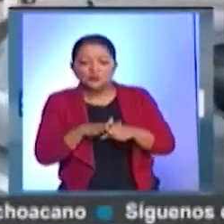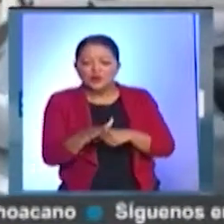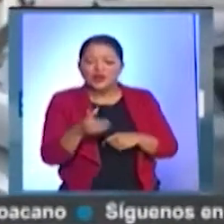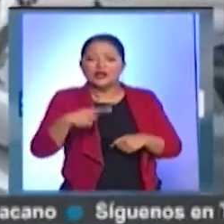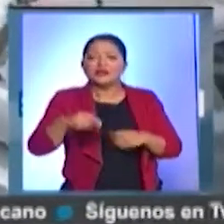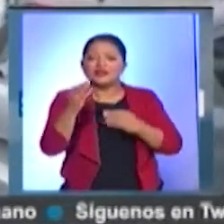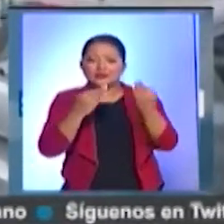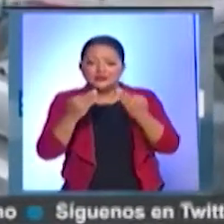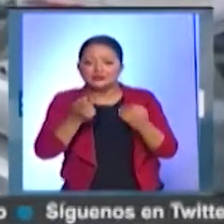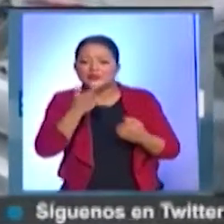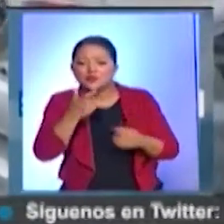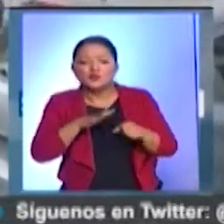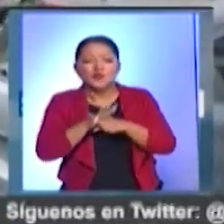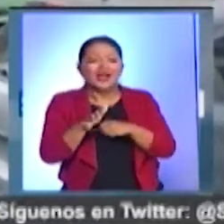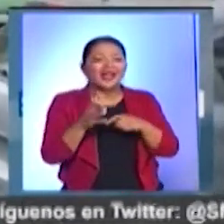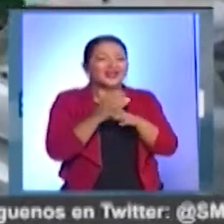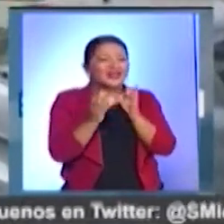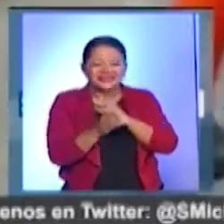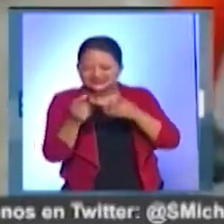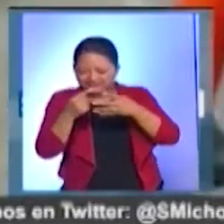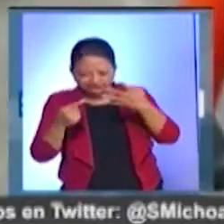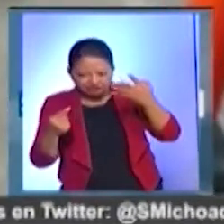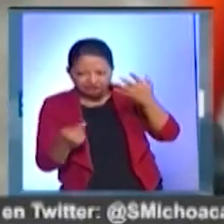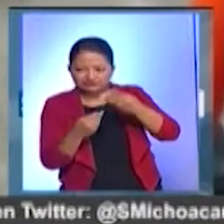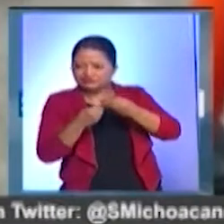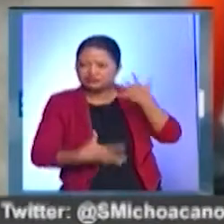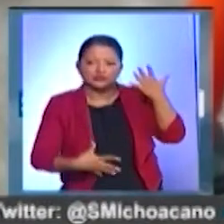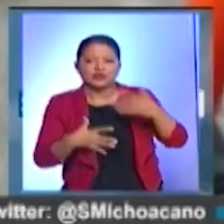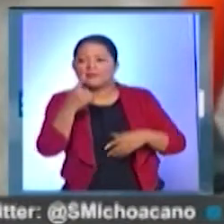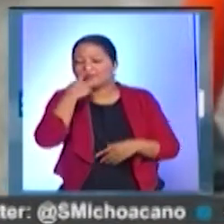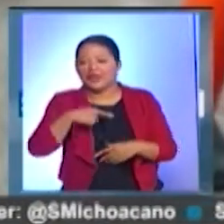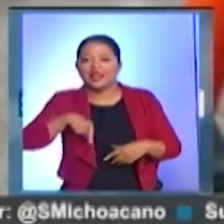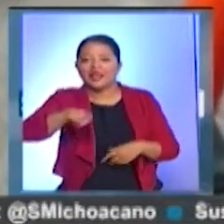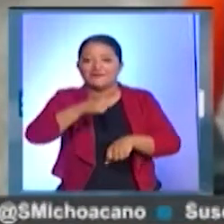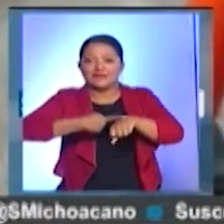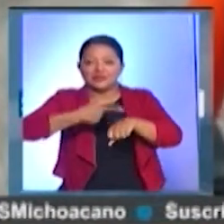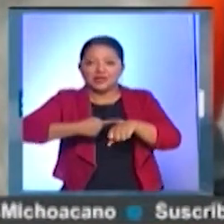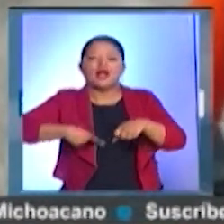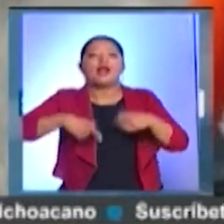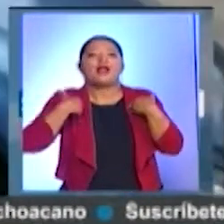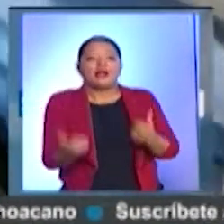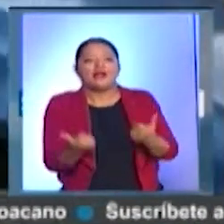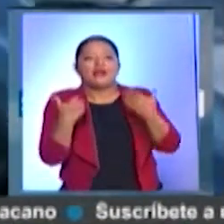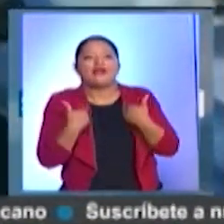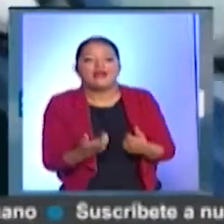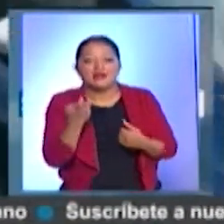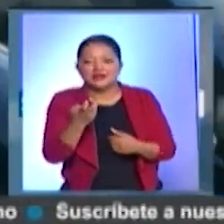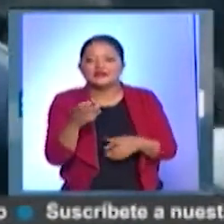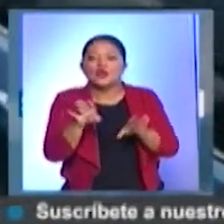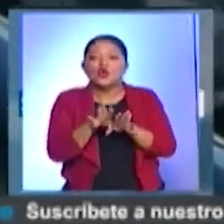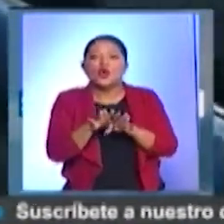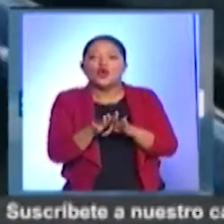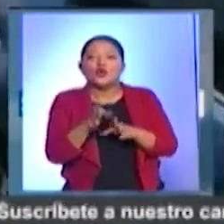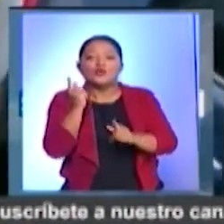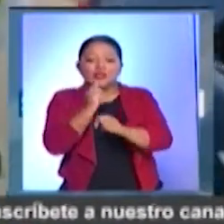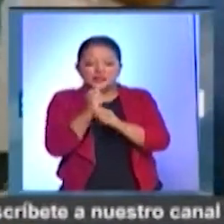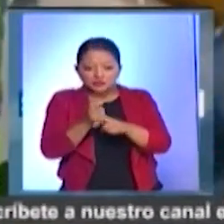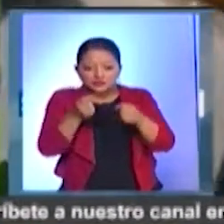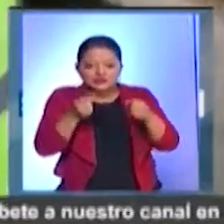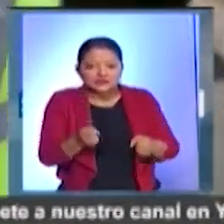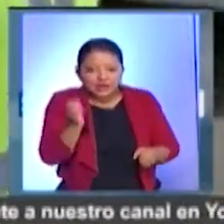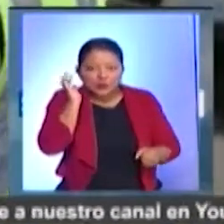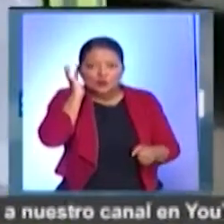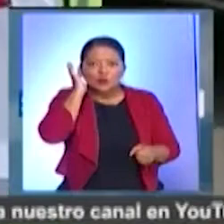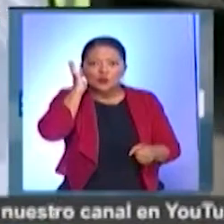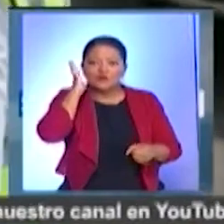19 así como la definición operacional de la enfermedad también se dan a conocer medidas sobre cómo transportarse de manera segura filtros